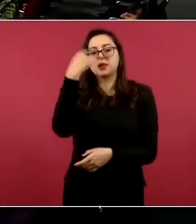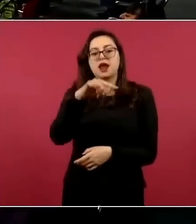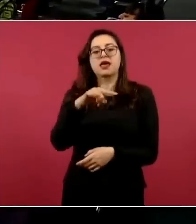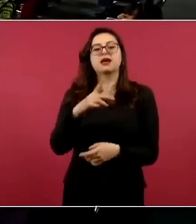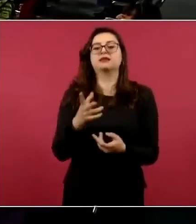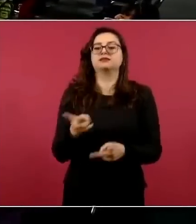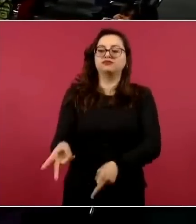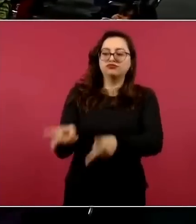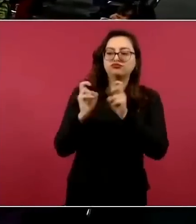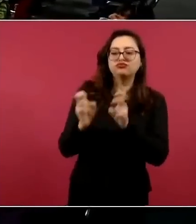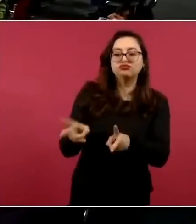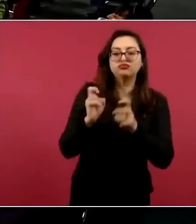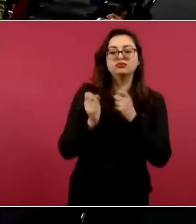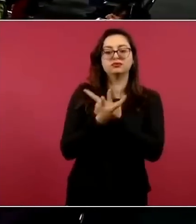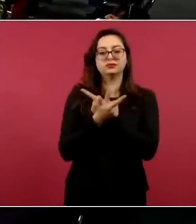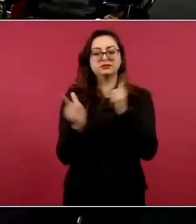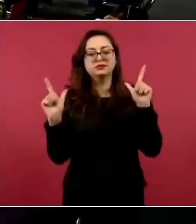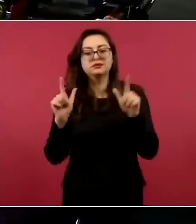para tener